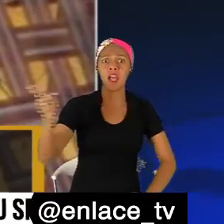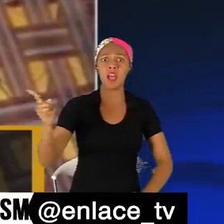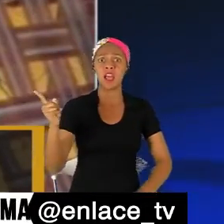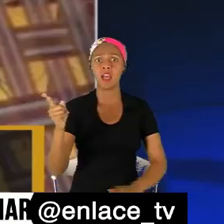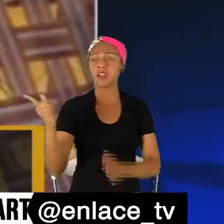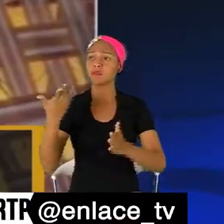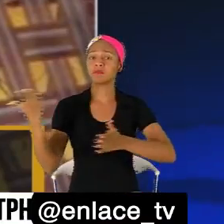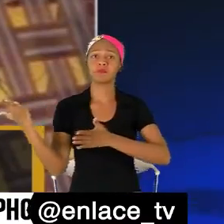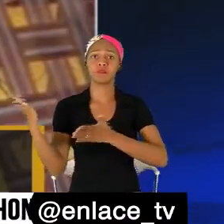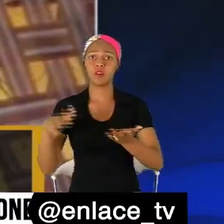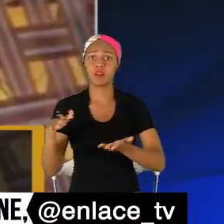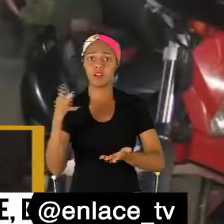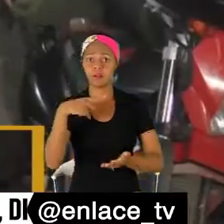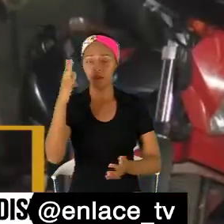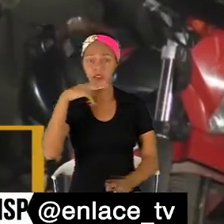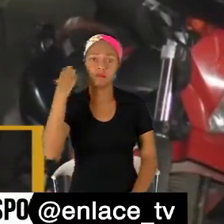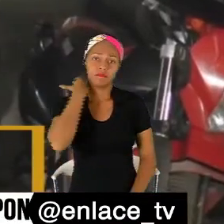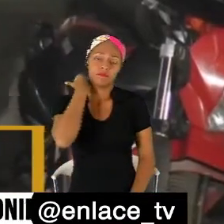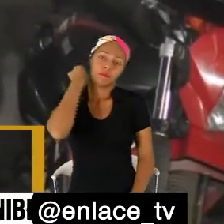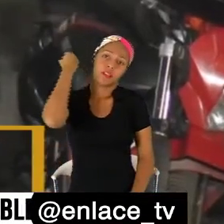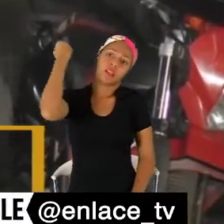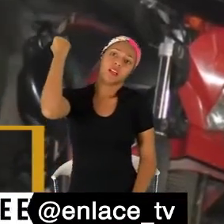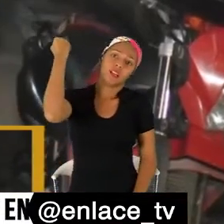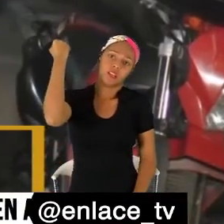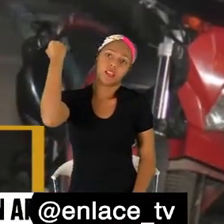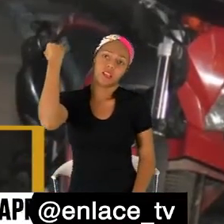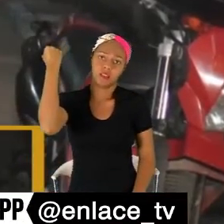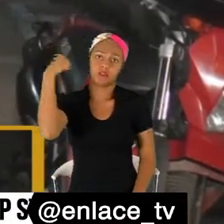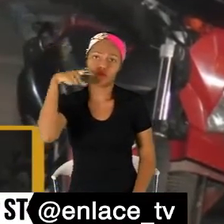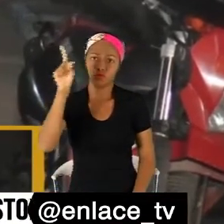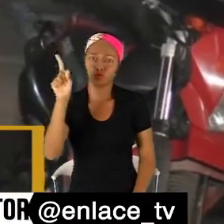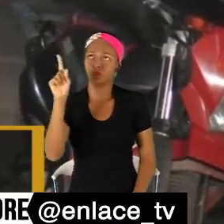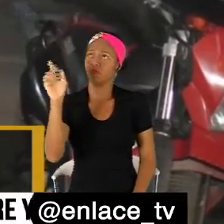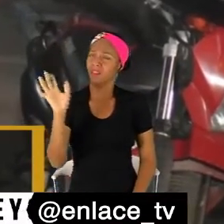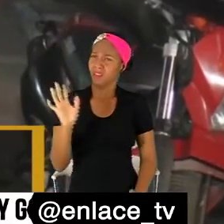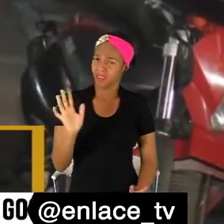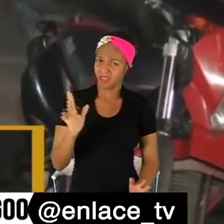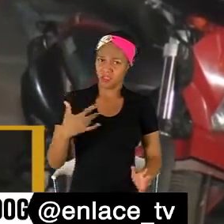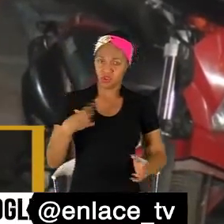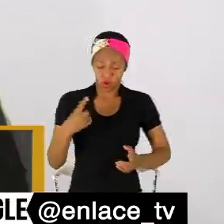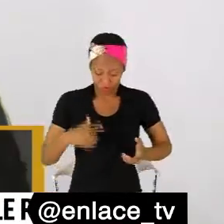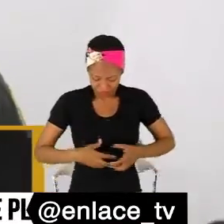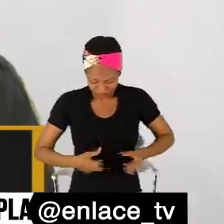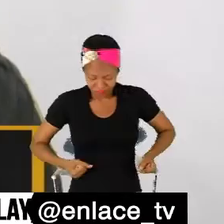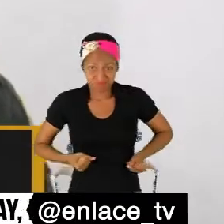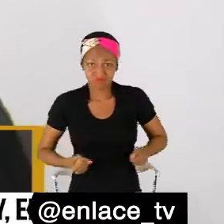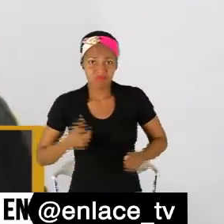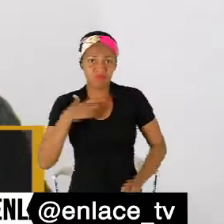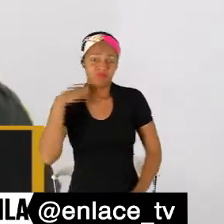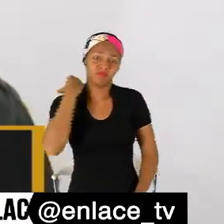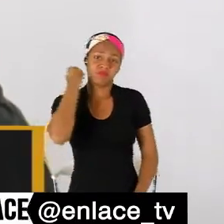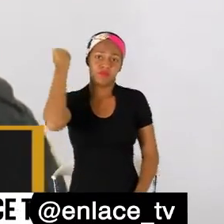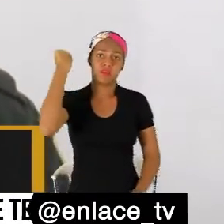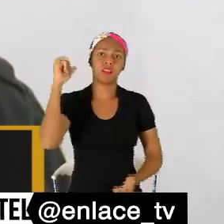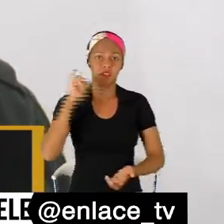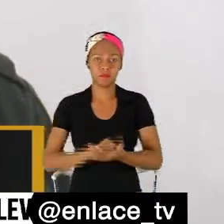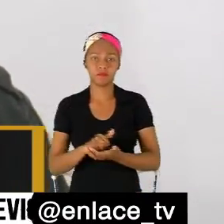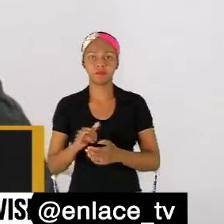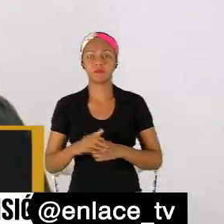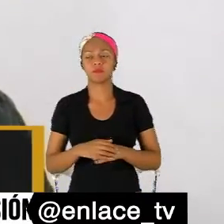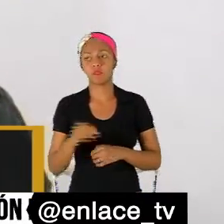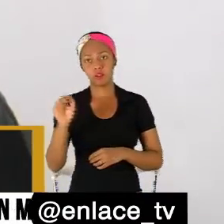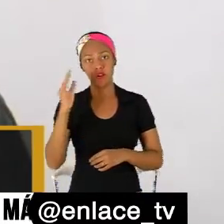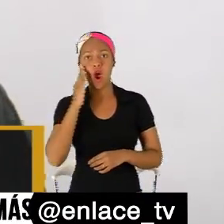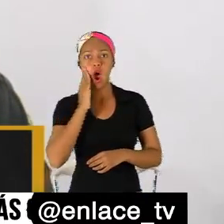de 16 años de edad, colgado del ventilador de su habitación, atado a su cinturón de taekwondo. Presenta el deceso en un